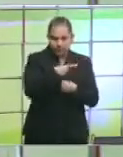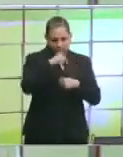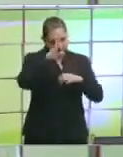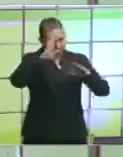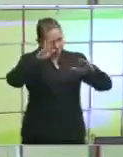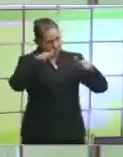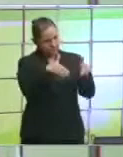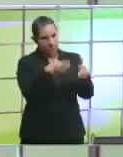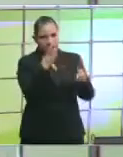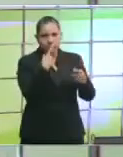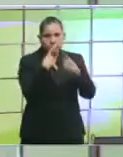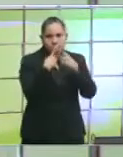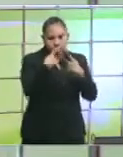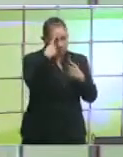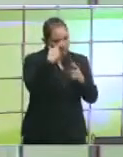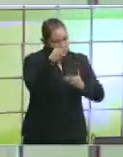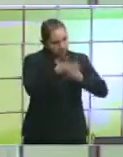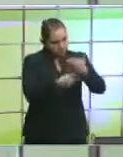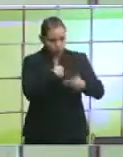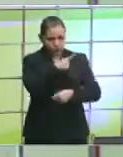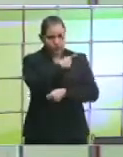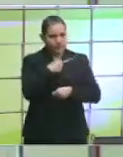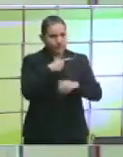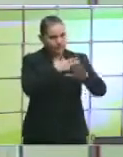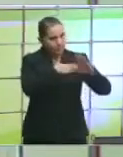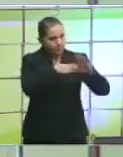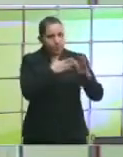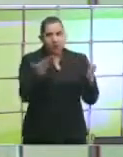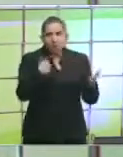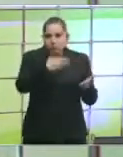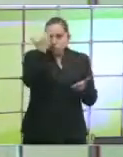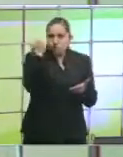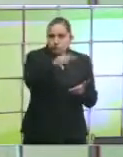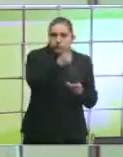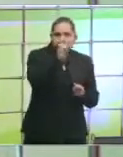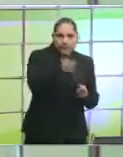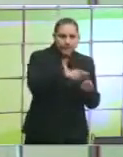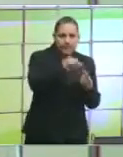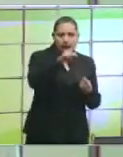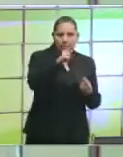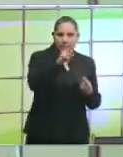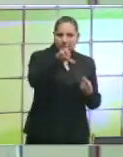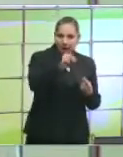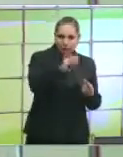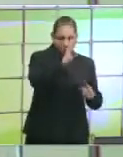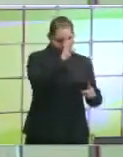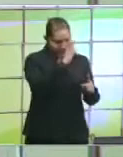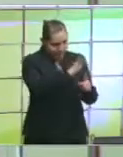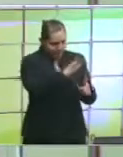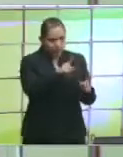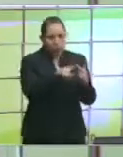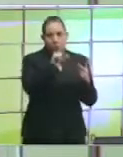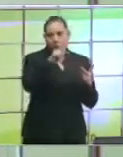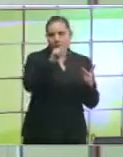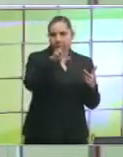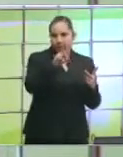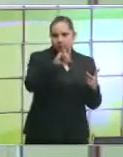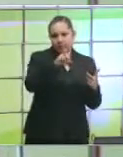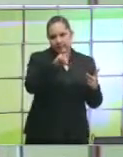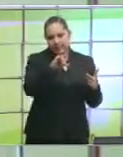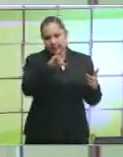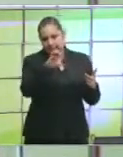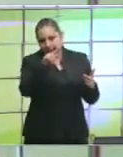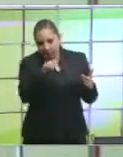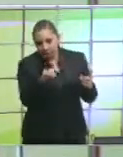amparo es directo no sé si en un amparo indirecto no sé cuál era una controversia